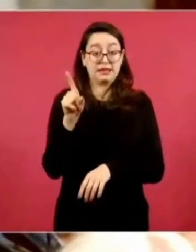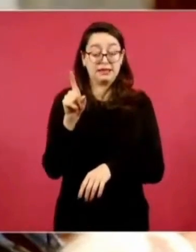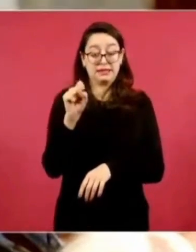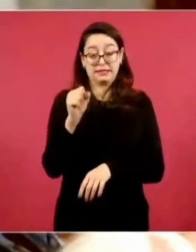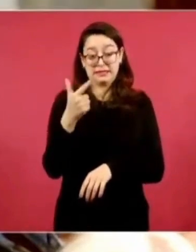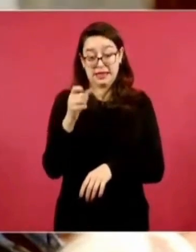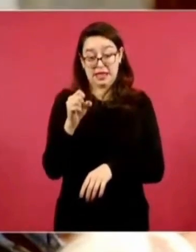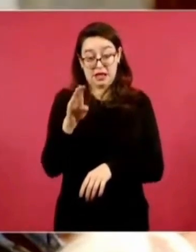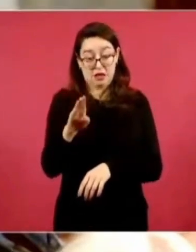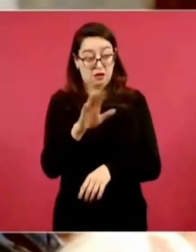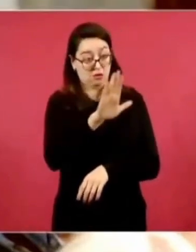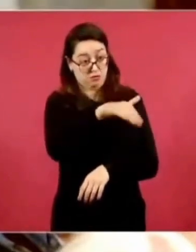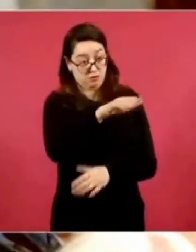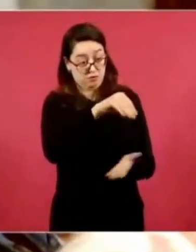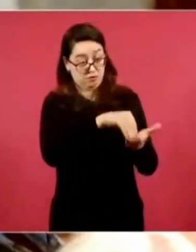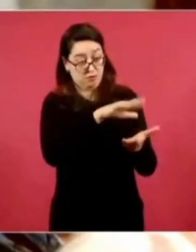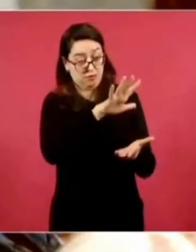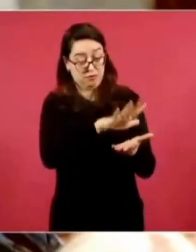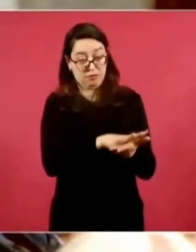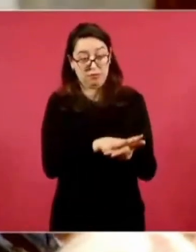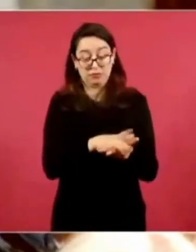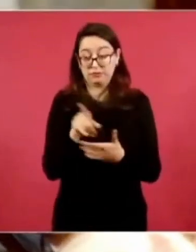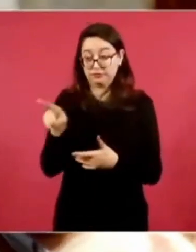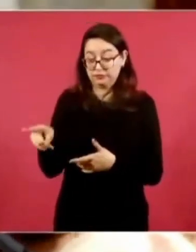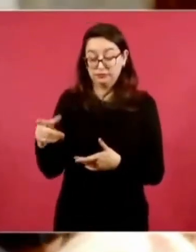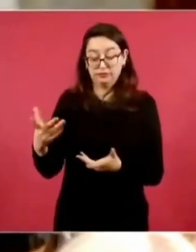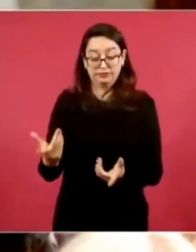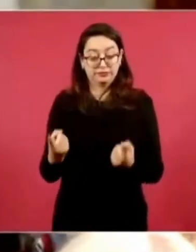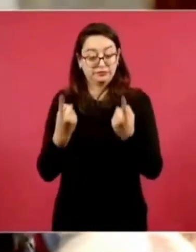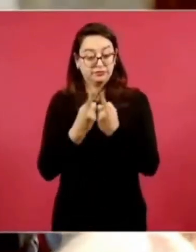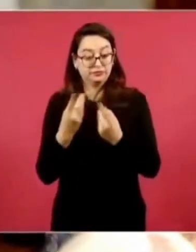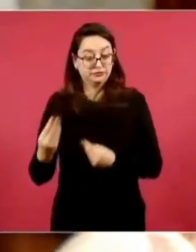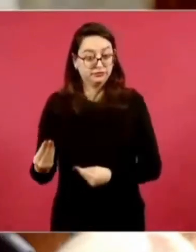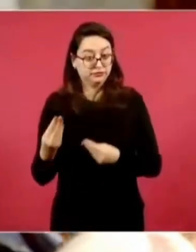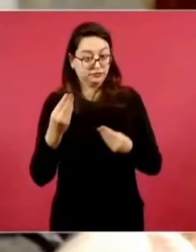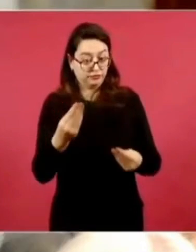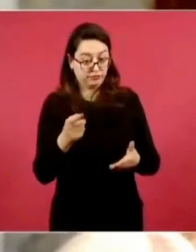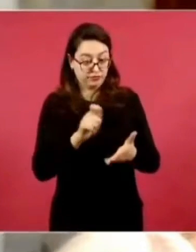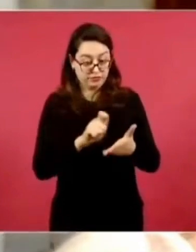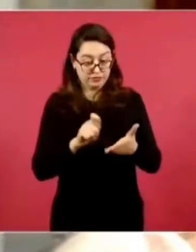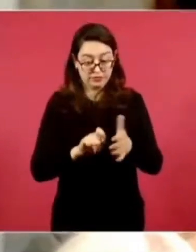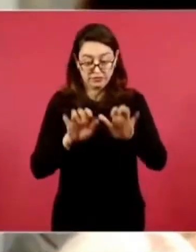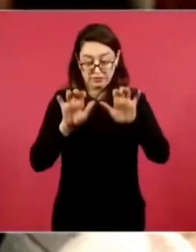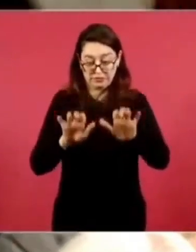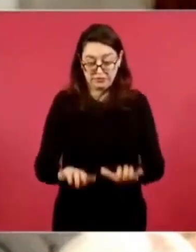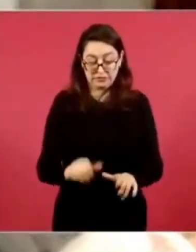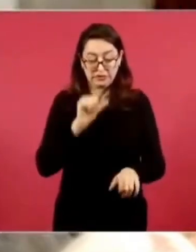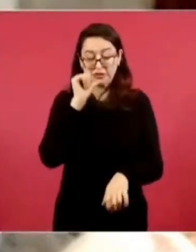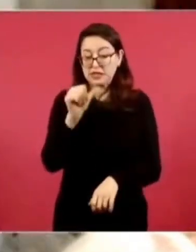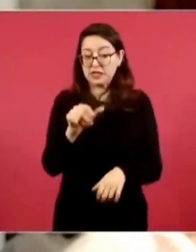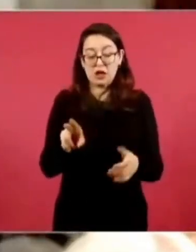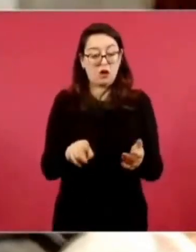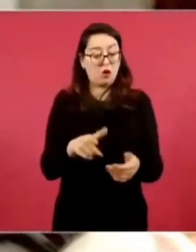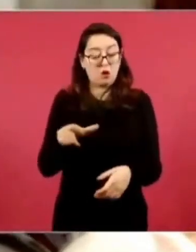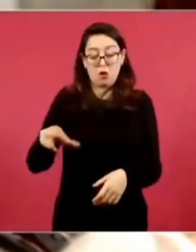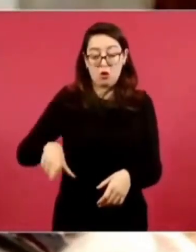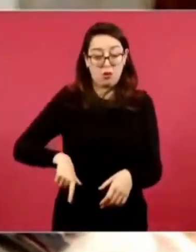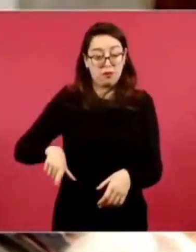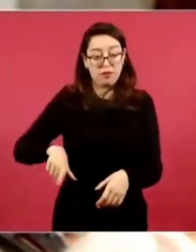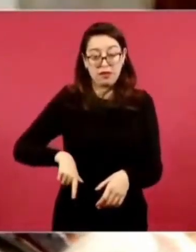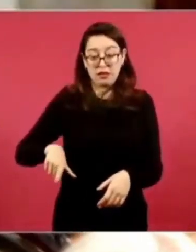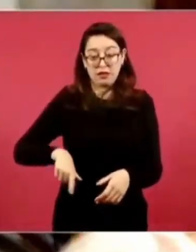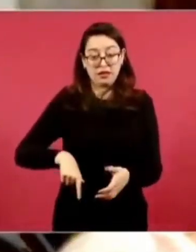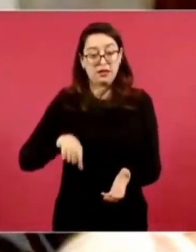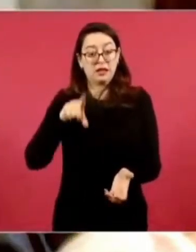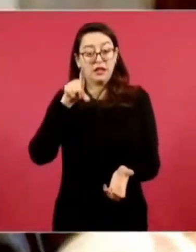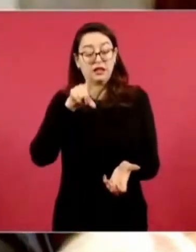Se reunió con Enrique Irazoque y le entregó una hoja, hecha en Word, sin membretar ni nada, en donde